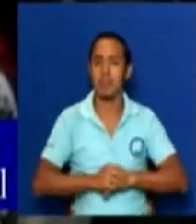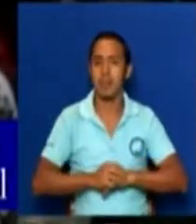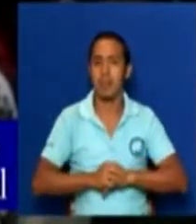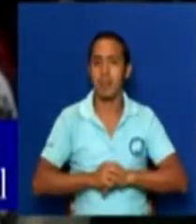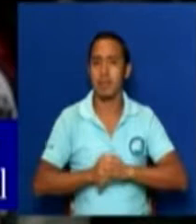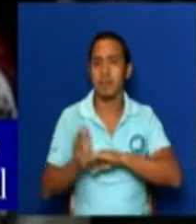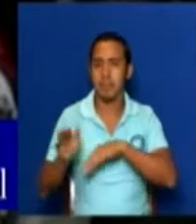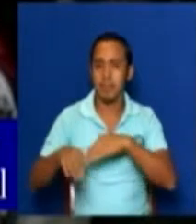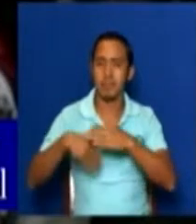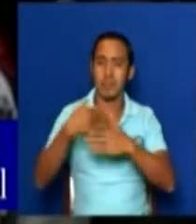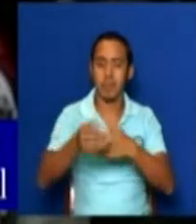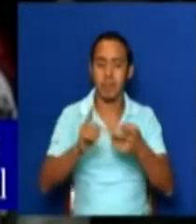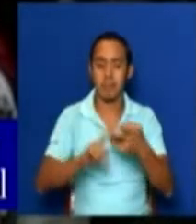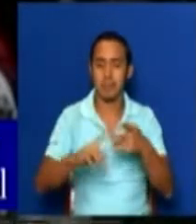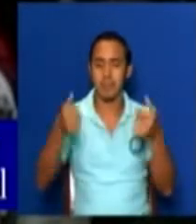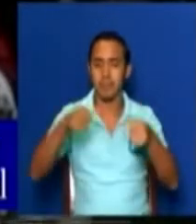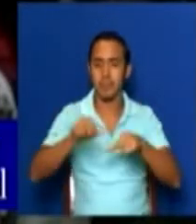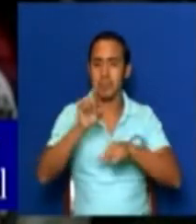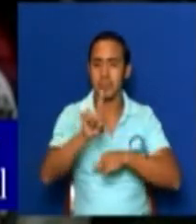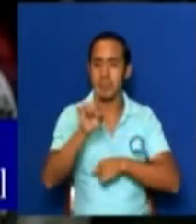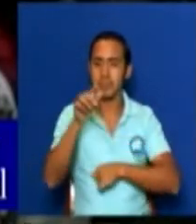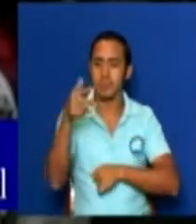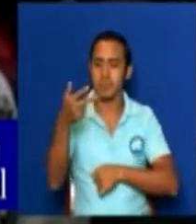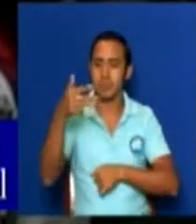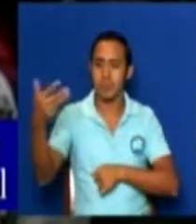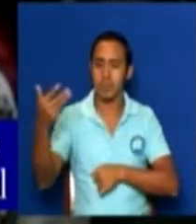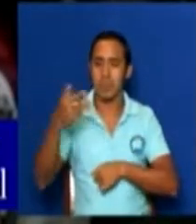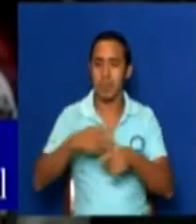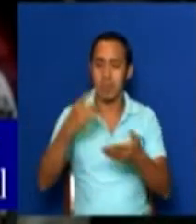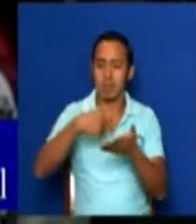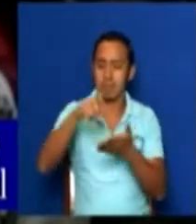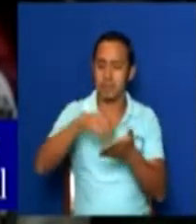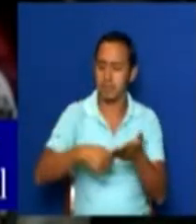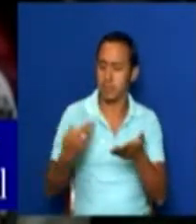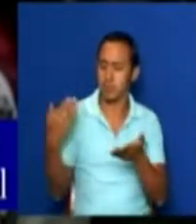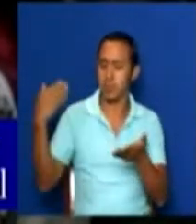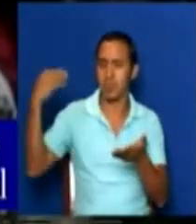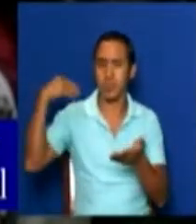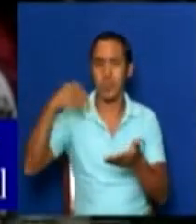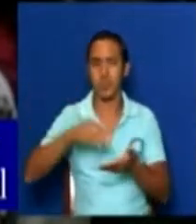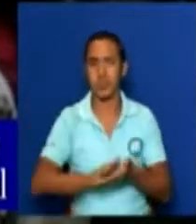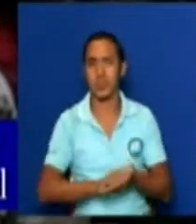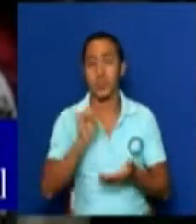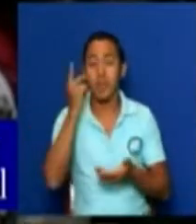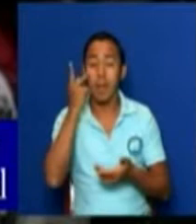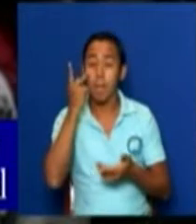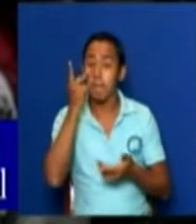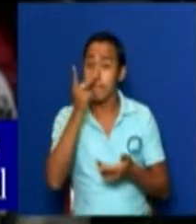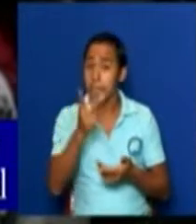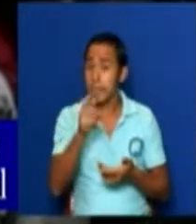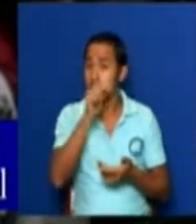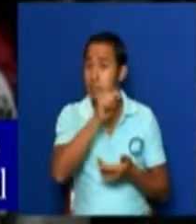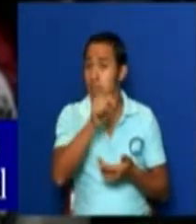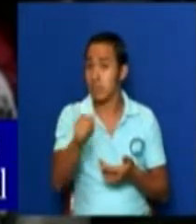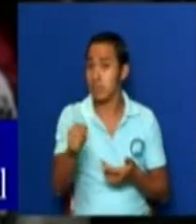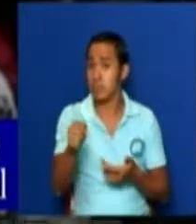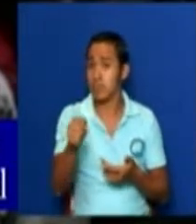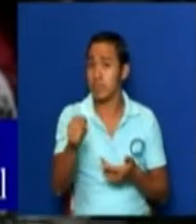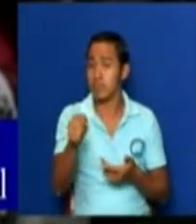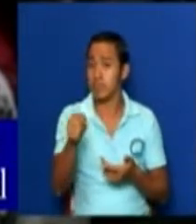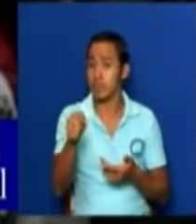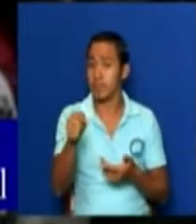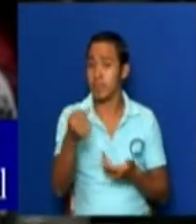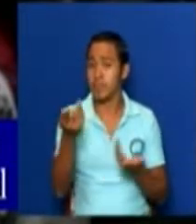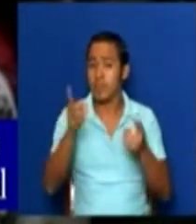Luego tenemos el convenio 189, recientemente ratificado. Aquí estamos visibilizando y